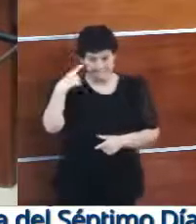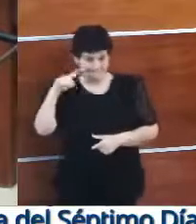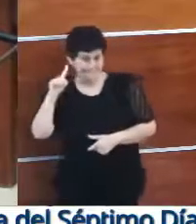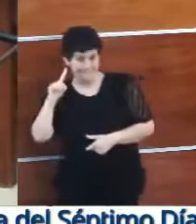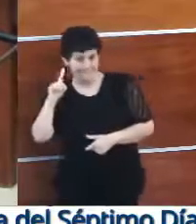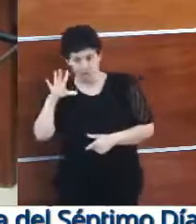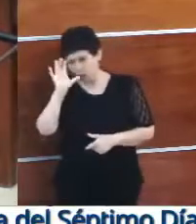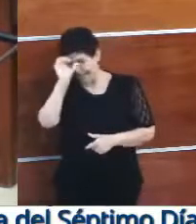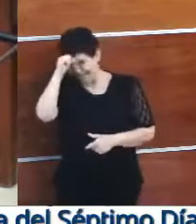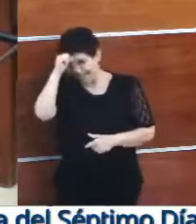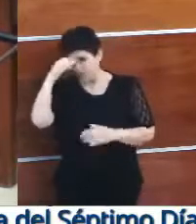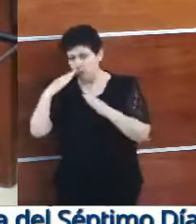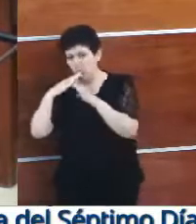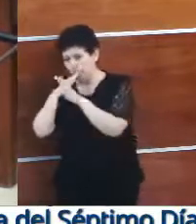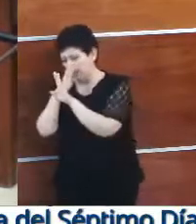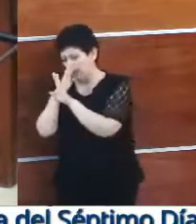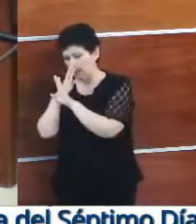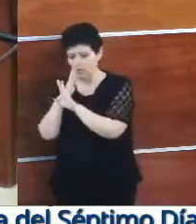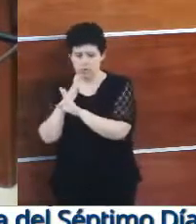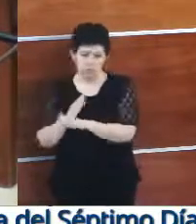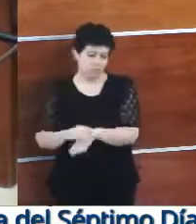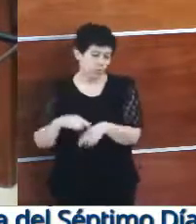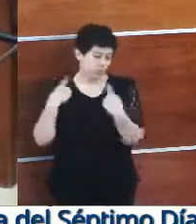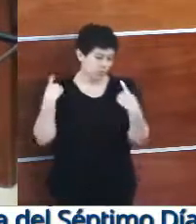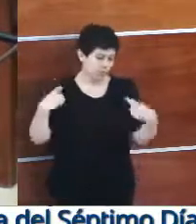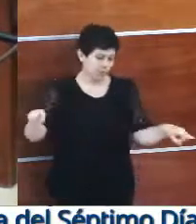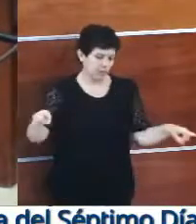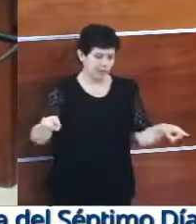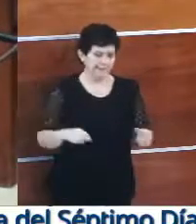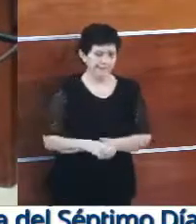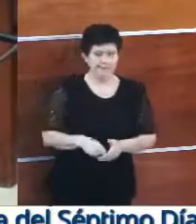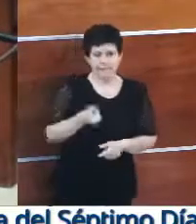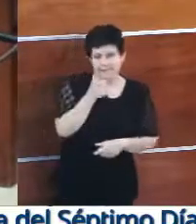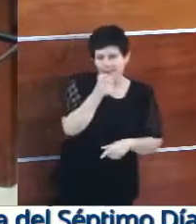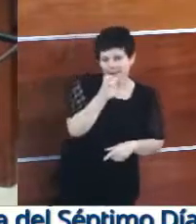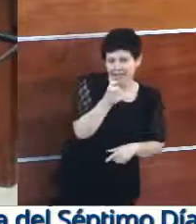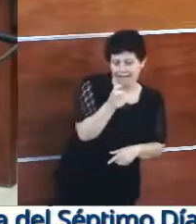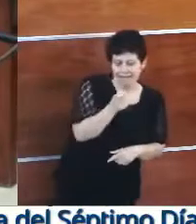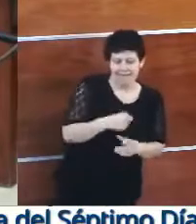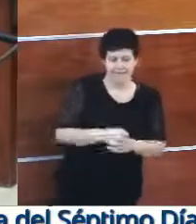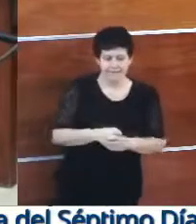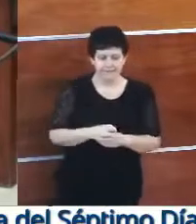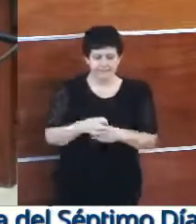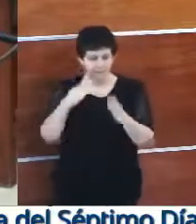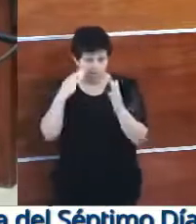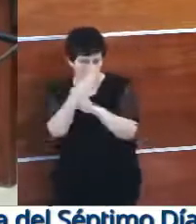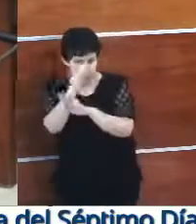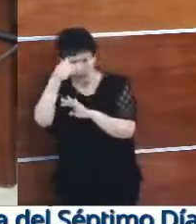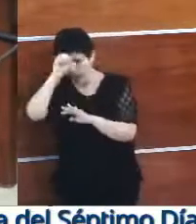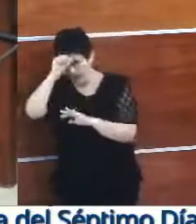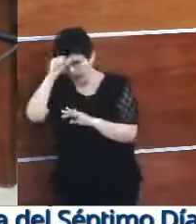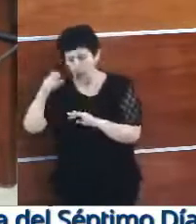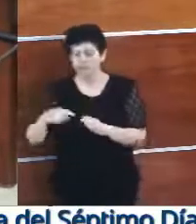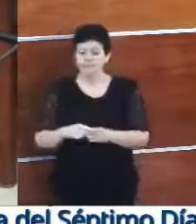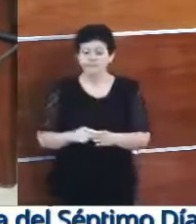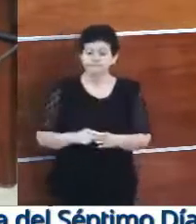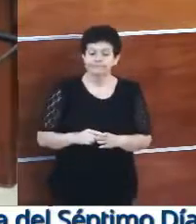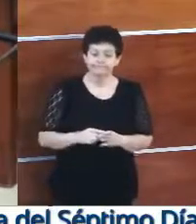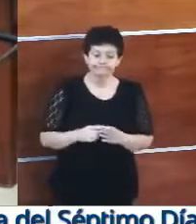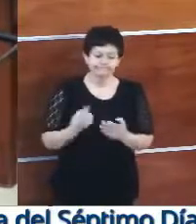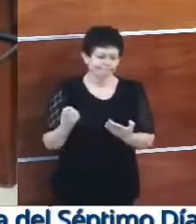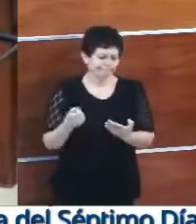con el griego, bastante limitado. Y hay términos en el griego que en la traducción no llega